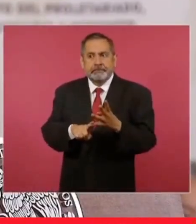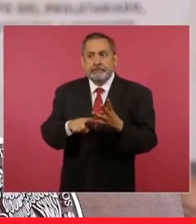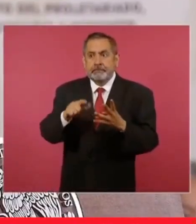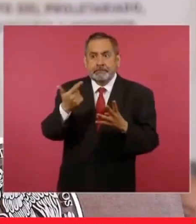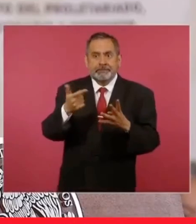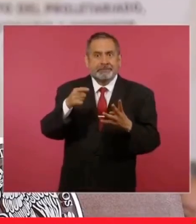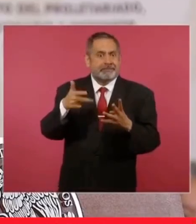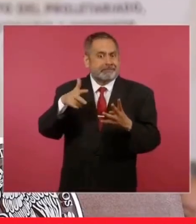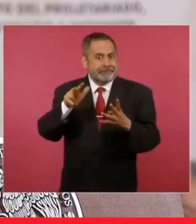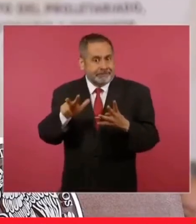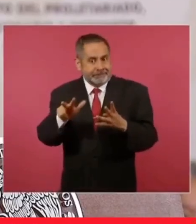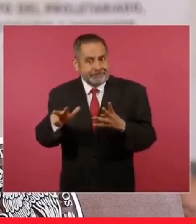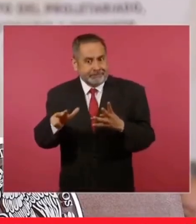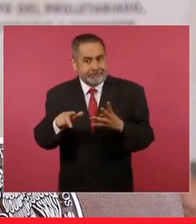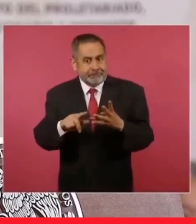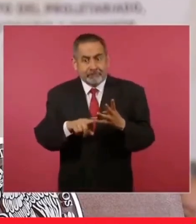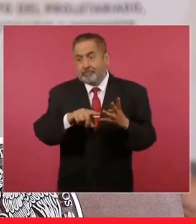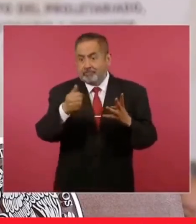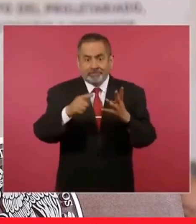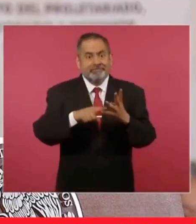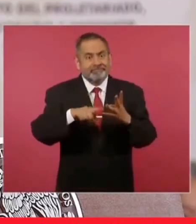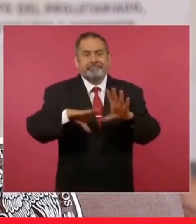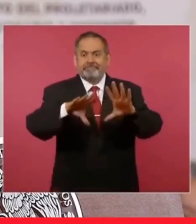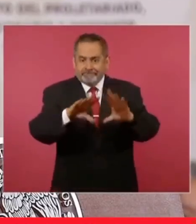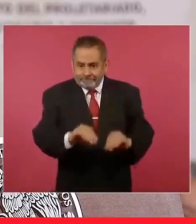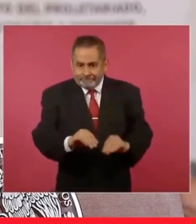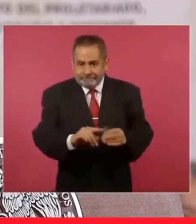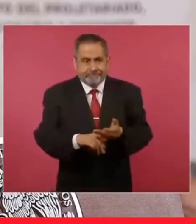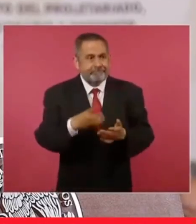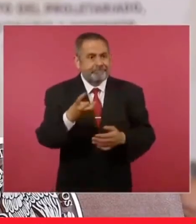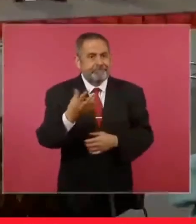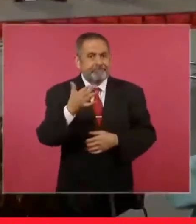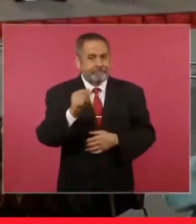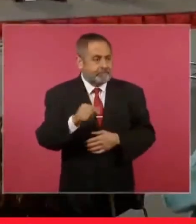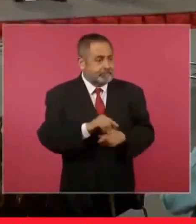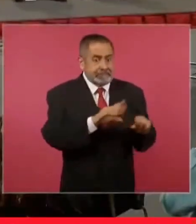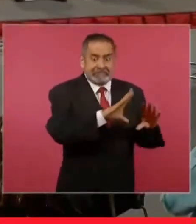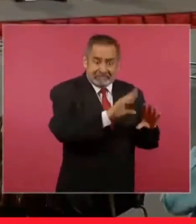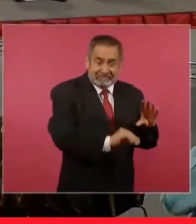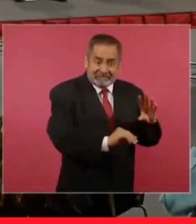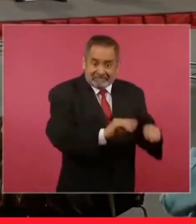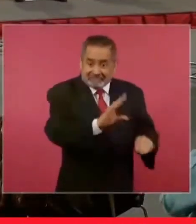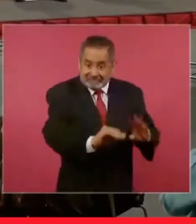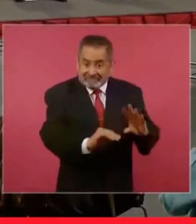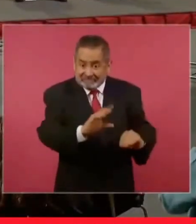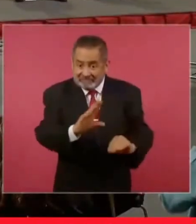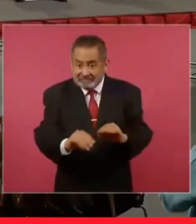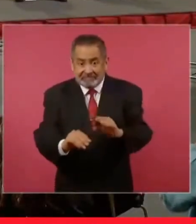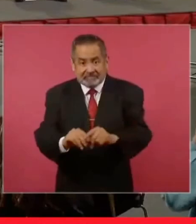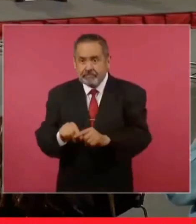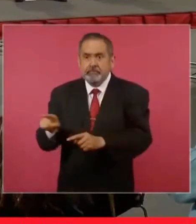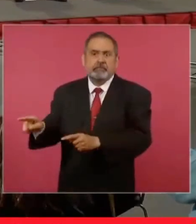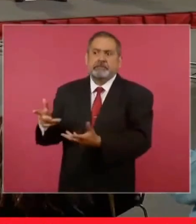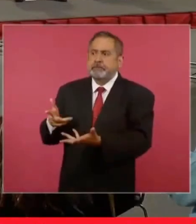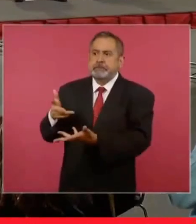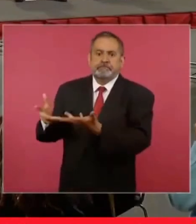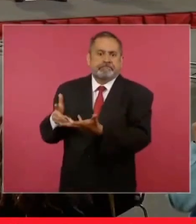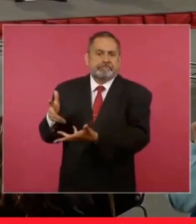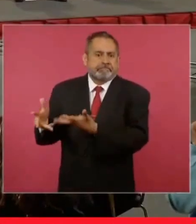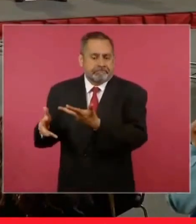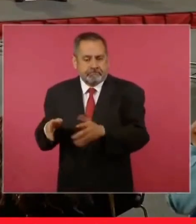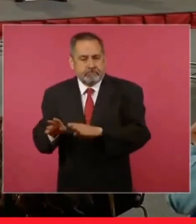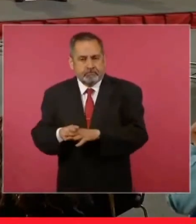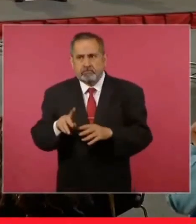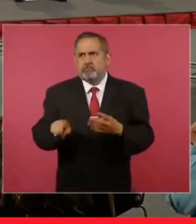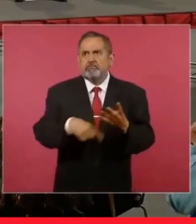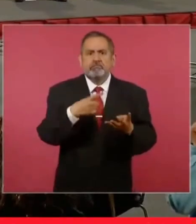19:18, otra central generadora con 356 megawatts. A las 19:22, otra